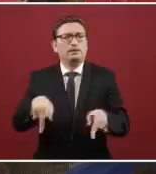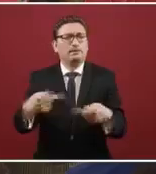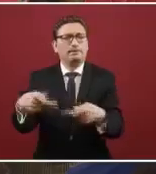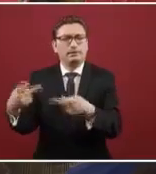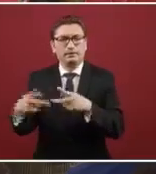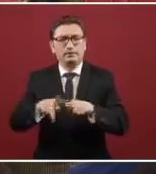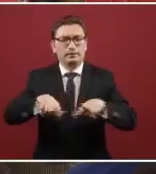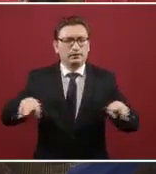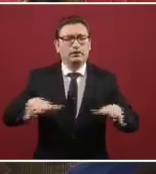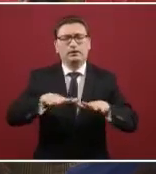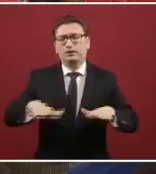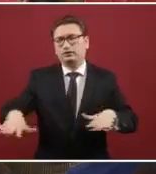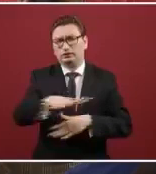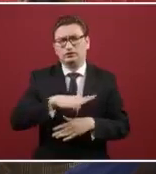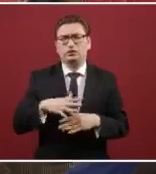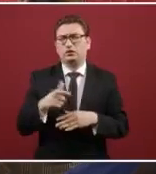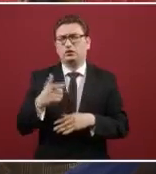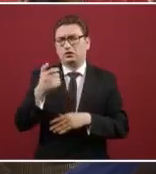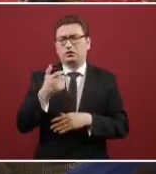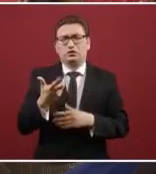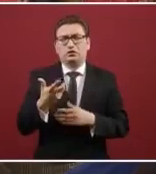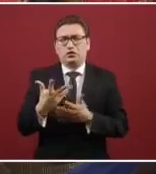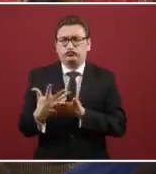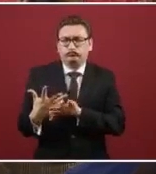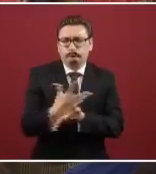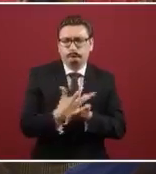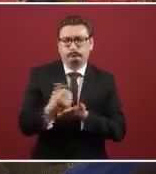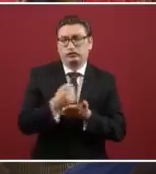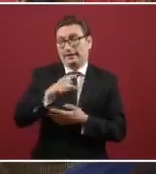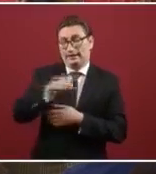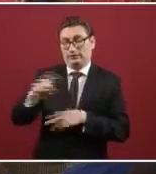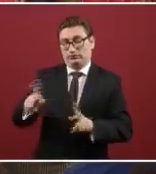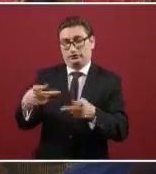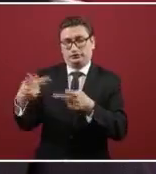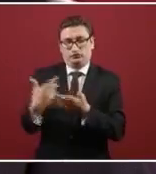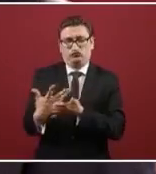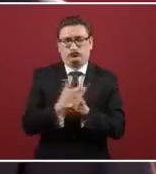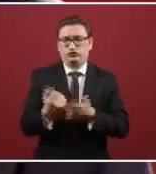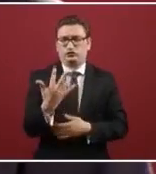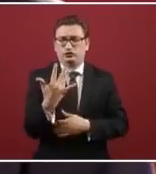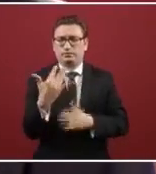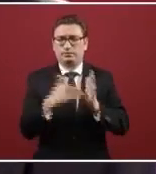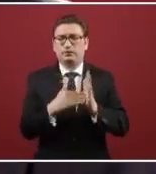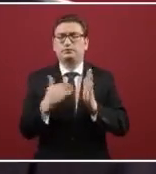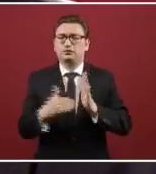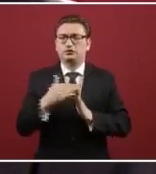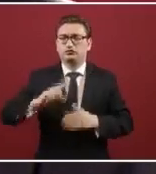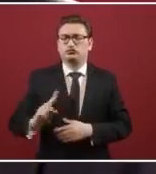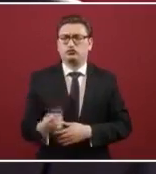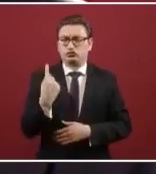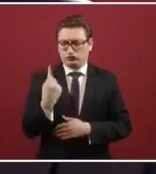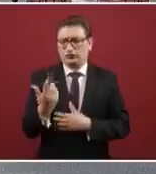venta de playas y demás ha dejado hasta la fecha una ganancia para los que los vendieron de 50 mil millones de